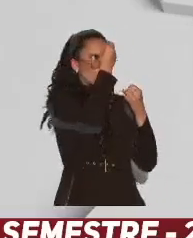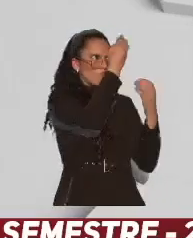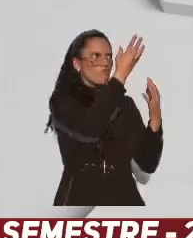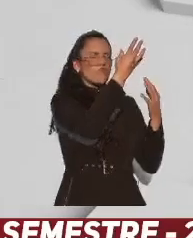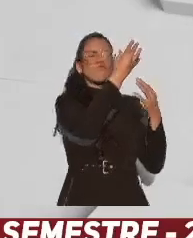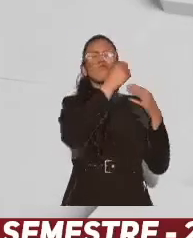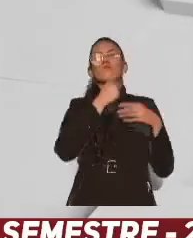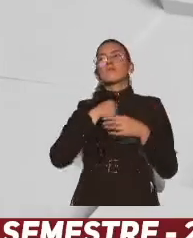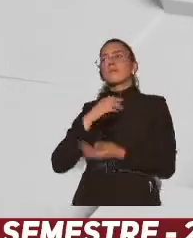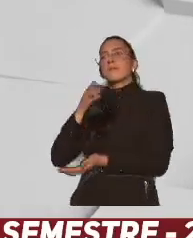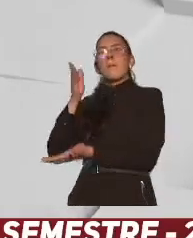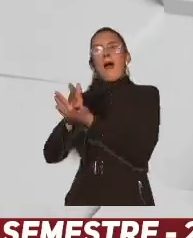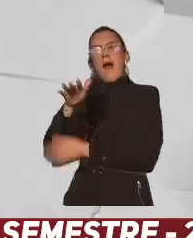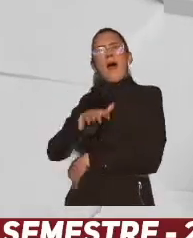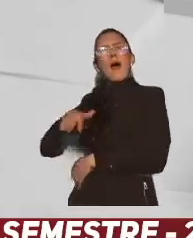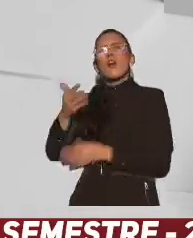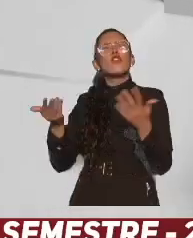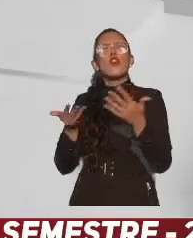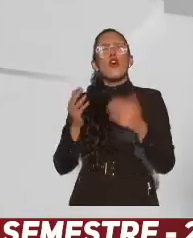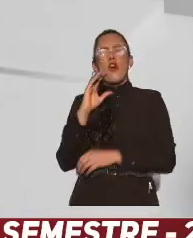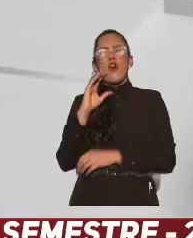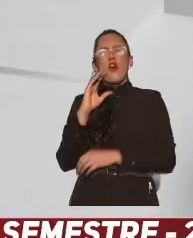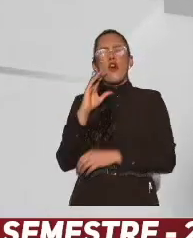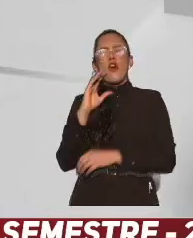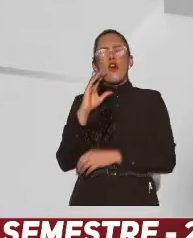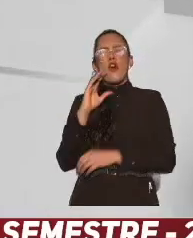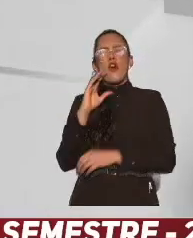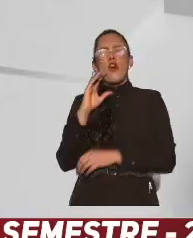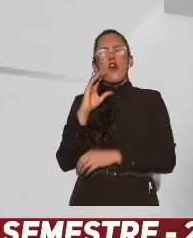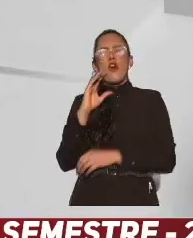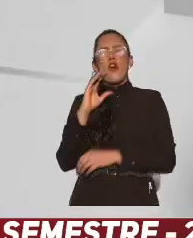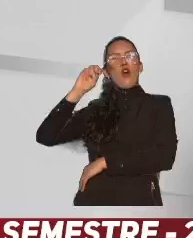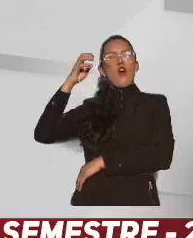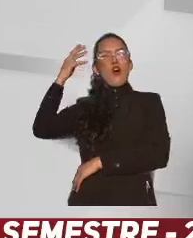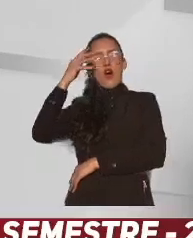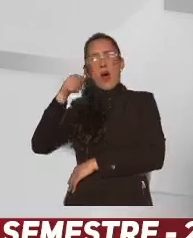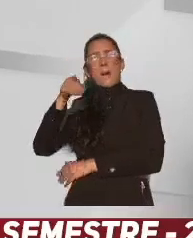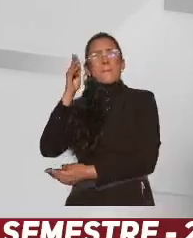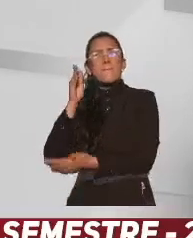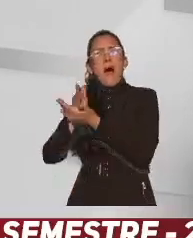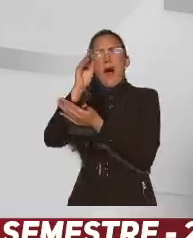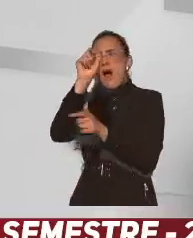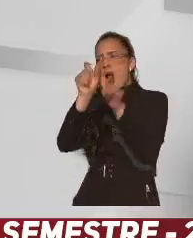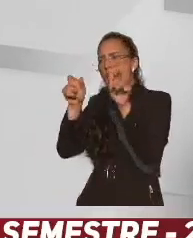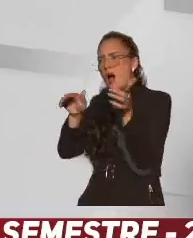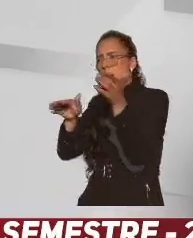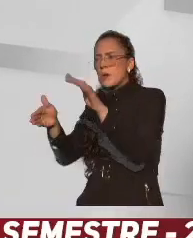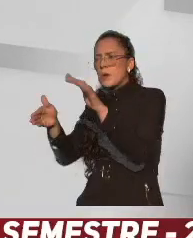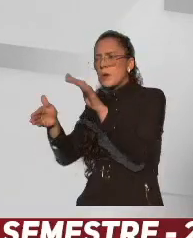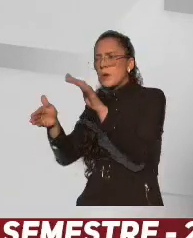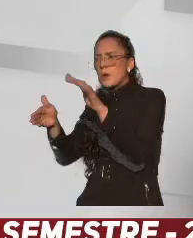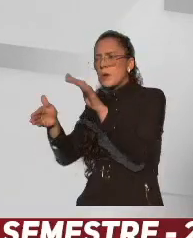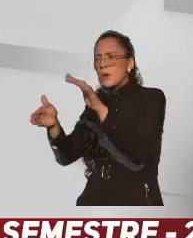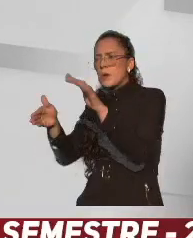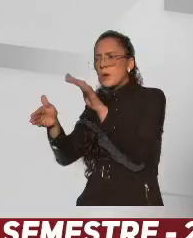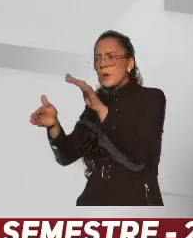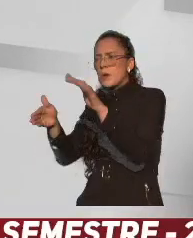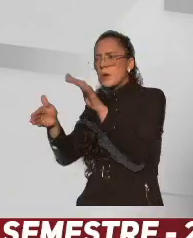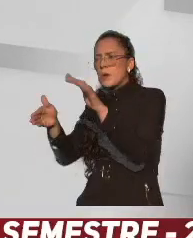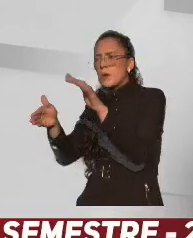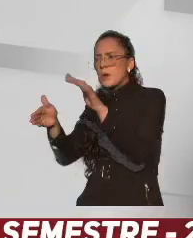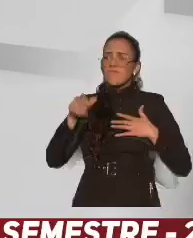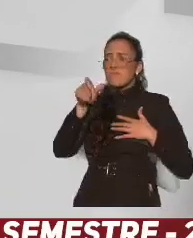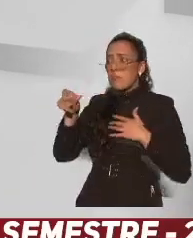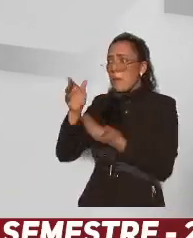municipio del Carmen, departamento de Norte de Santander. Enviamos un mensaje de condolencia y de solidaridad a las familias de